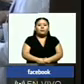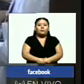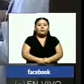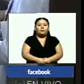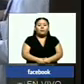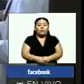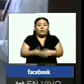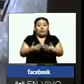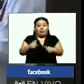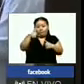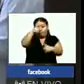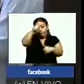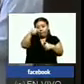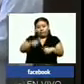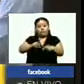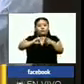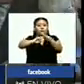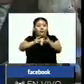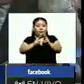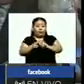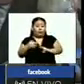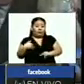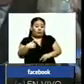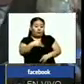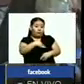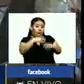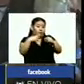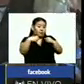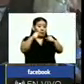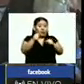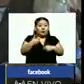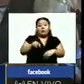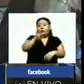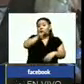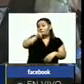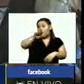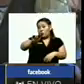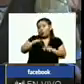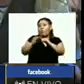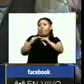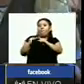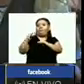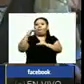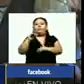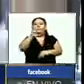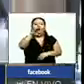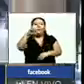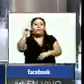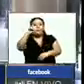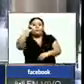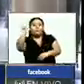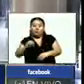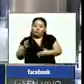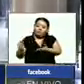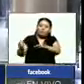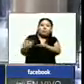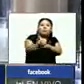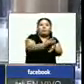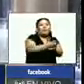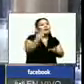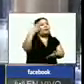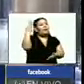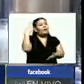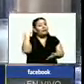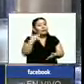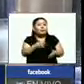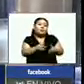con la reforma fosalud pasará de recibir el 35 al 50 por ciento de lo recaudado por los tributos de